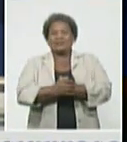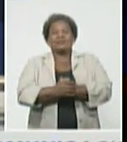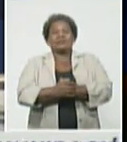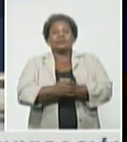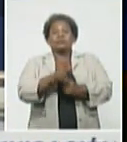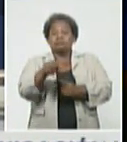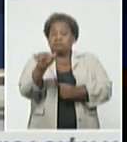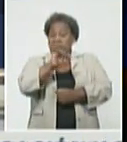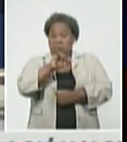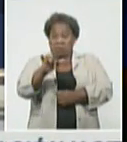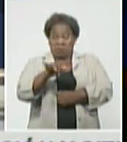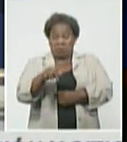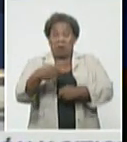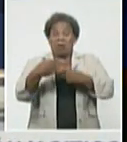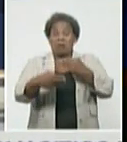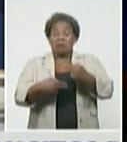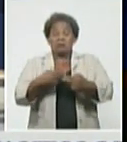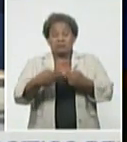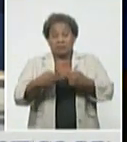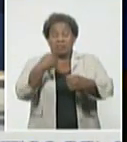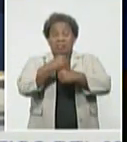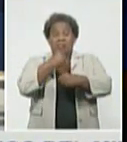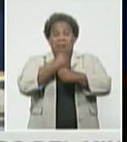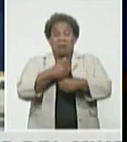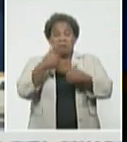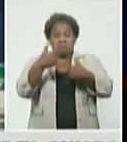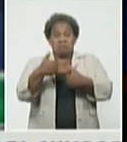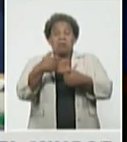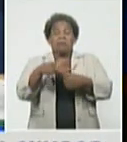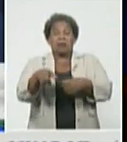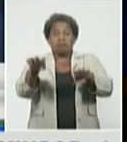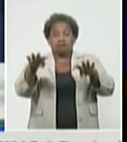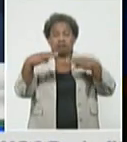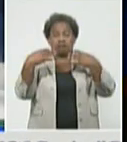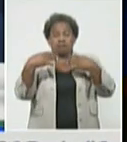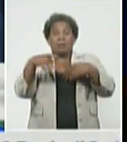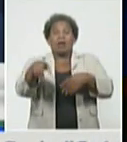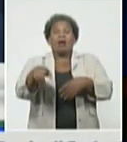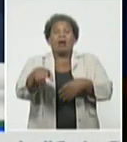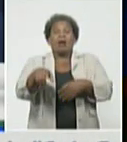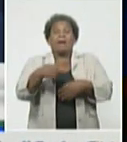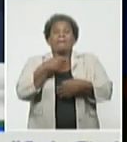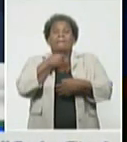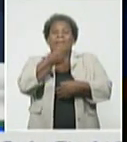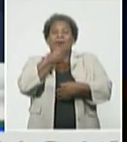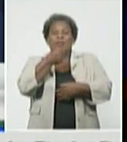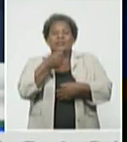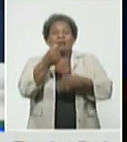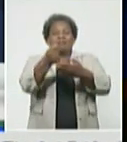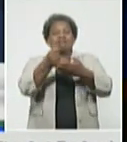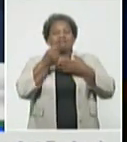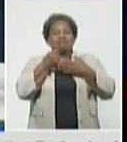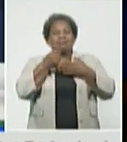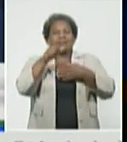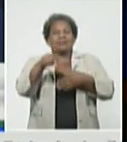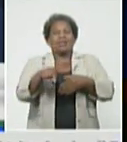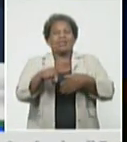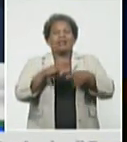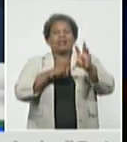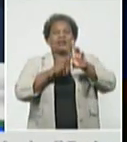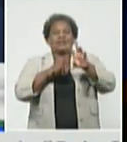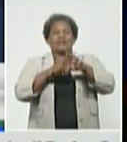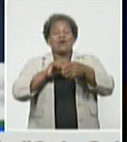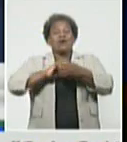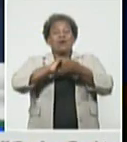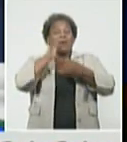esta transmisión, a Lázaro Manuel que nos apoya desde los estudios y a la compañera que